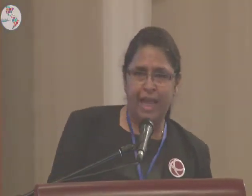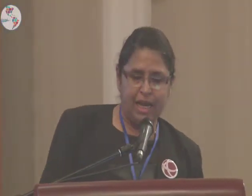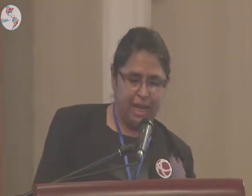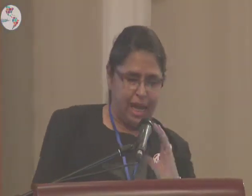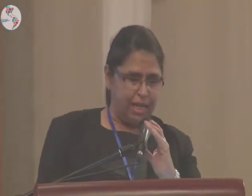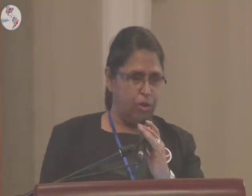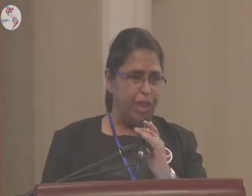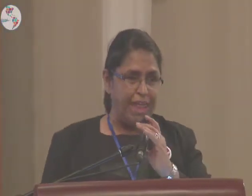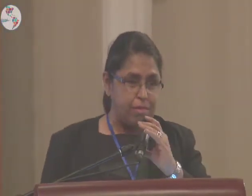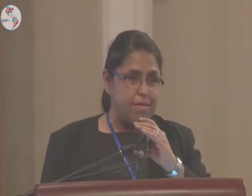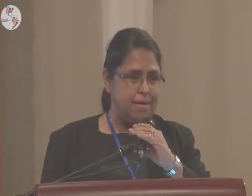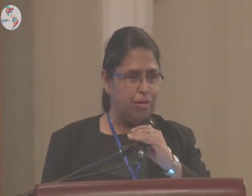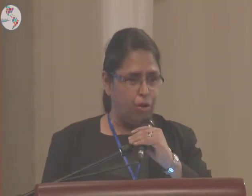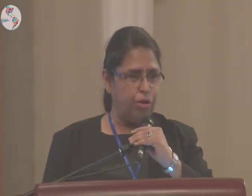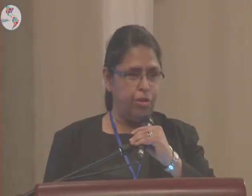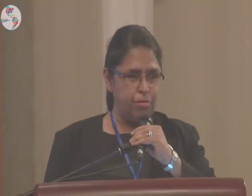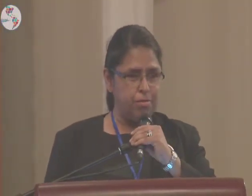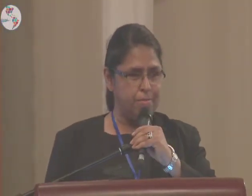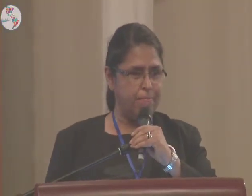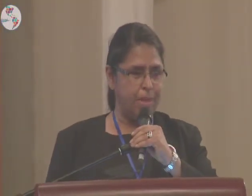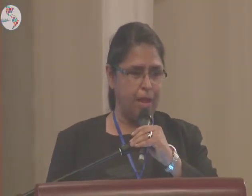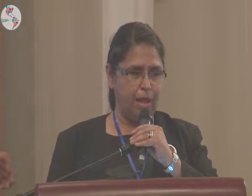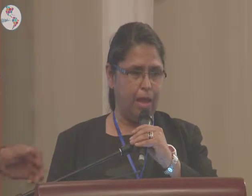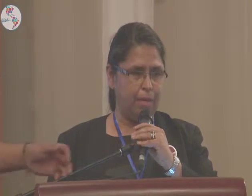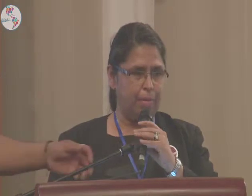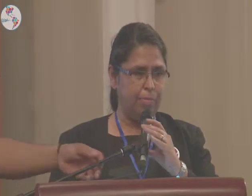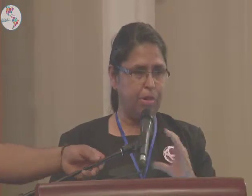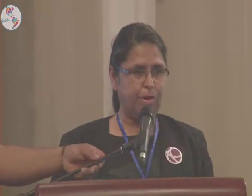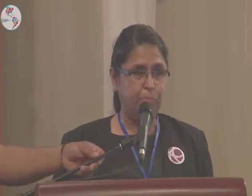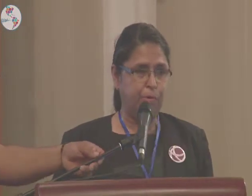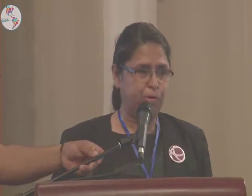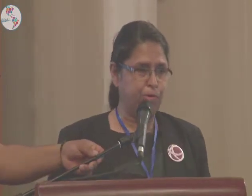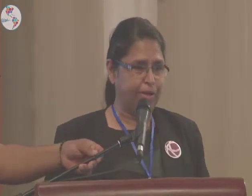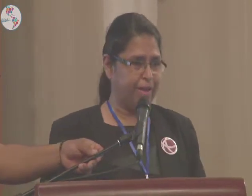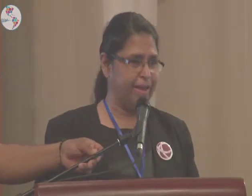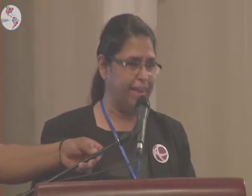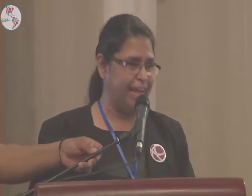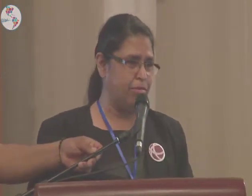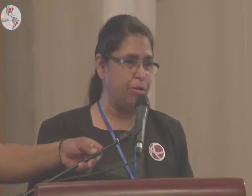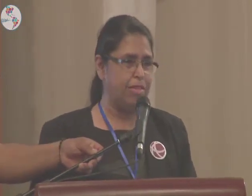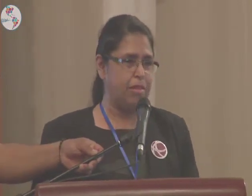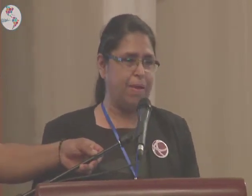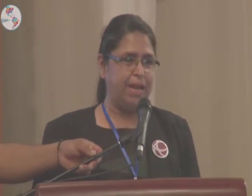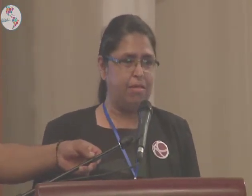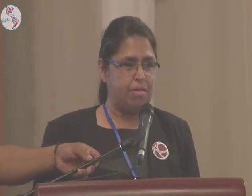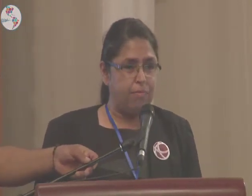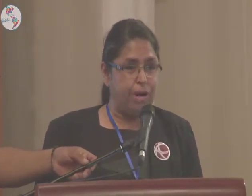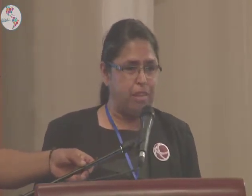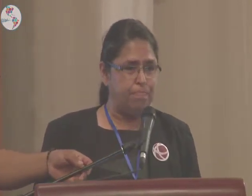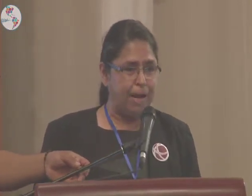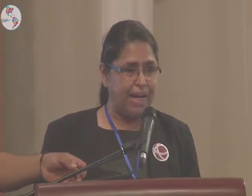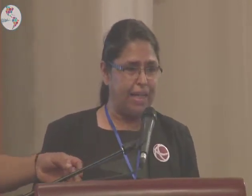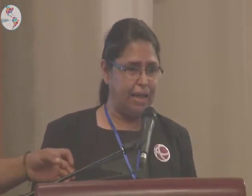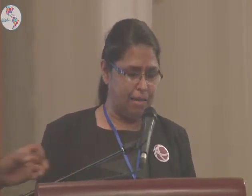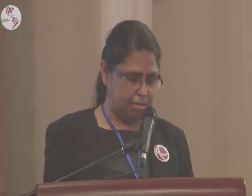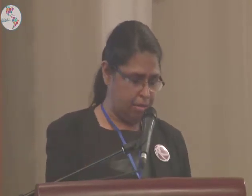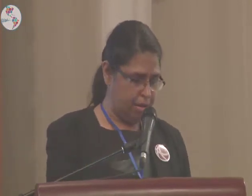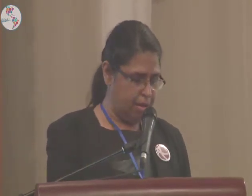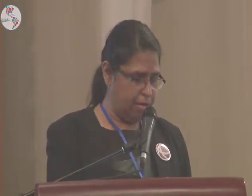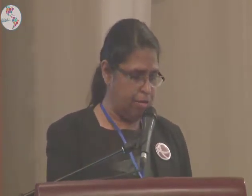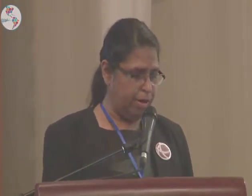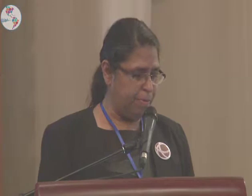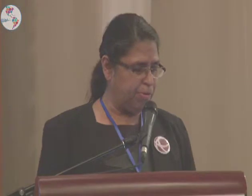Muy buena tarde a todas y todos. Vamos a ver un poco lo que son las experiencias y buenas